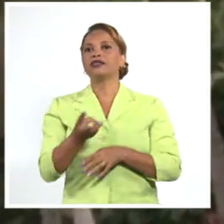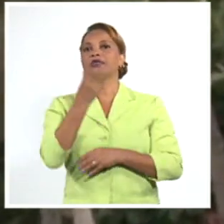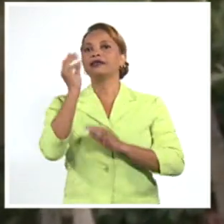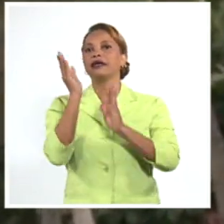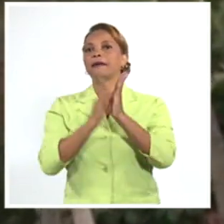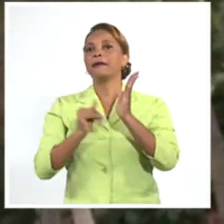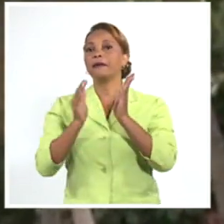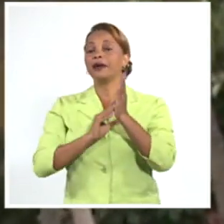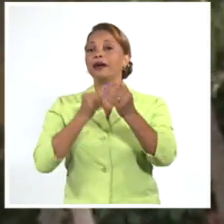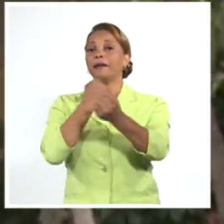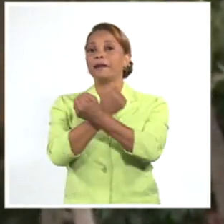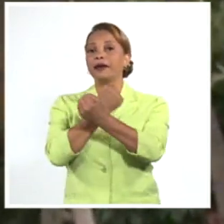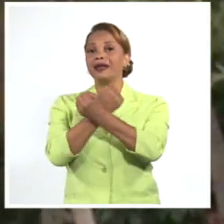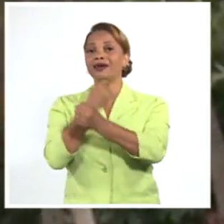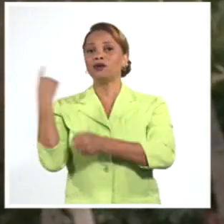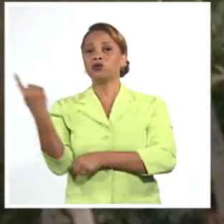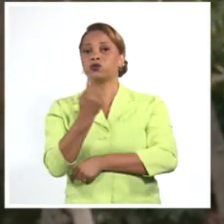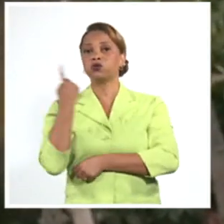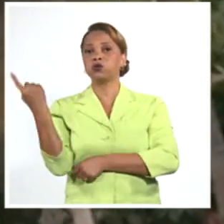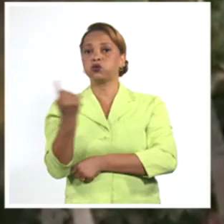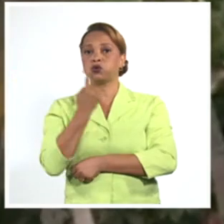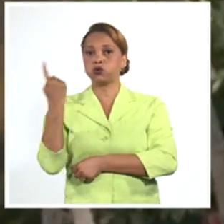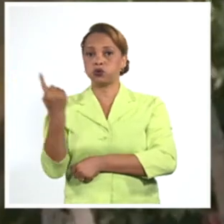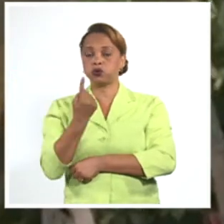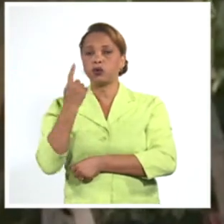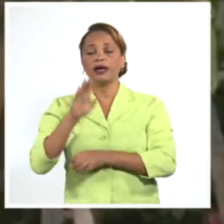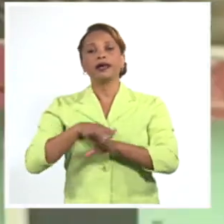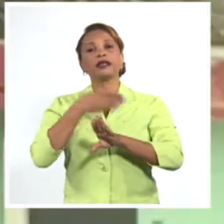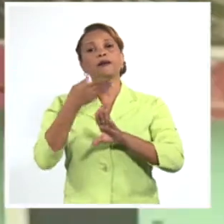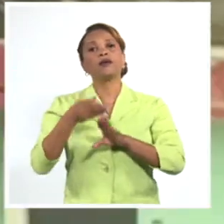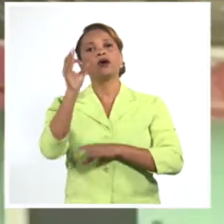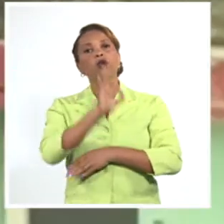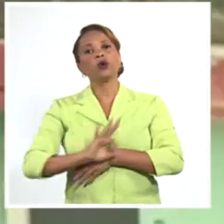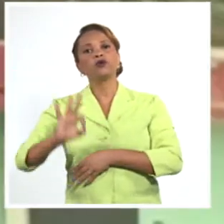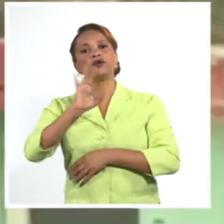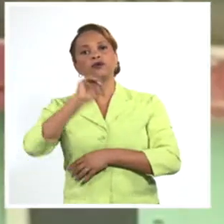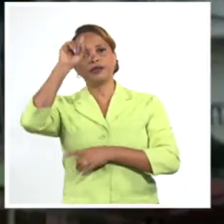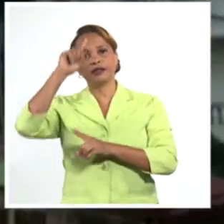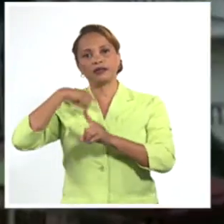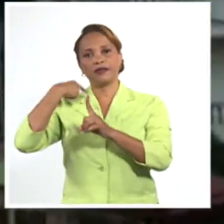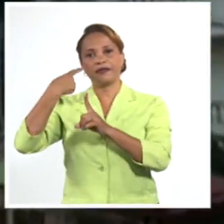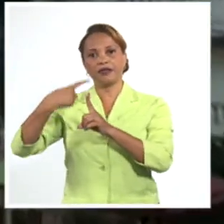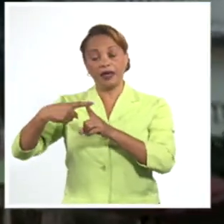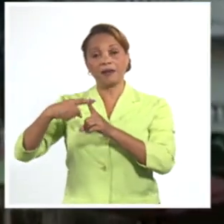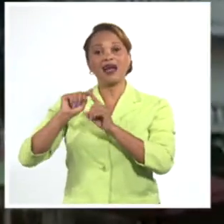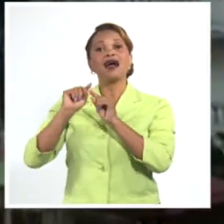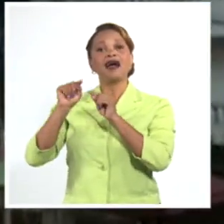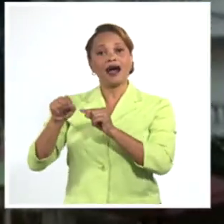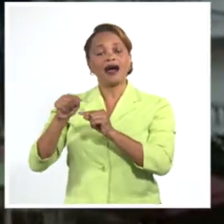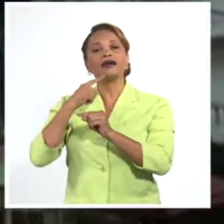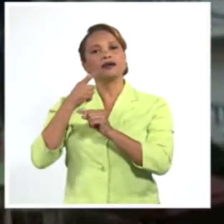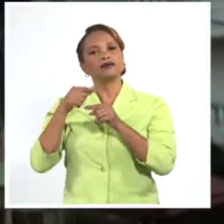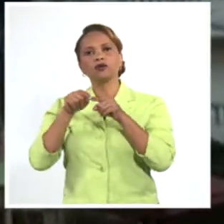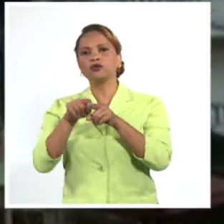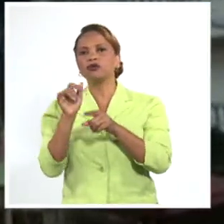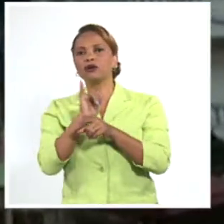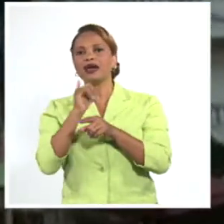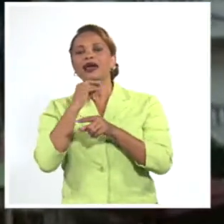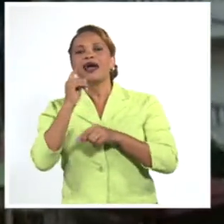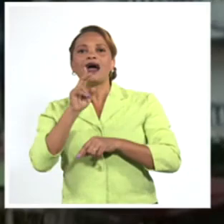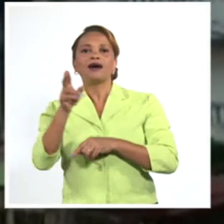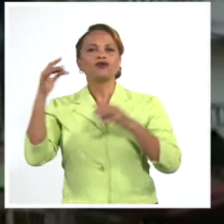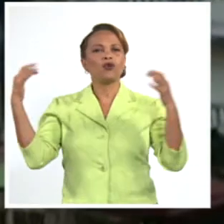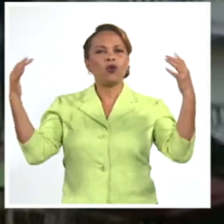mayor peligro de azote de un ciclón tropical después de octubre y septiembre cuando suelen estar acompañados por una extensa área de